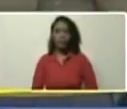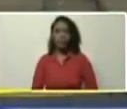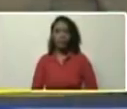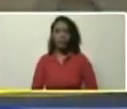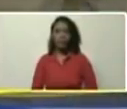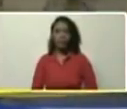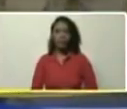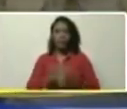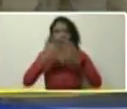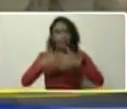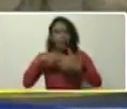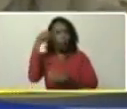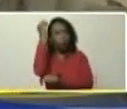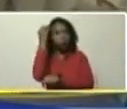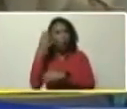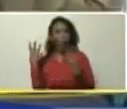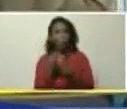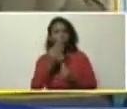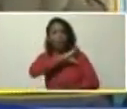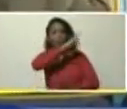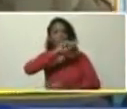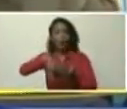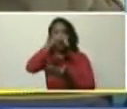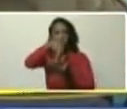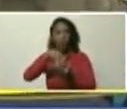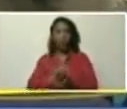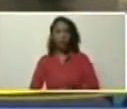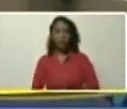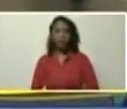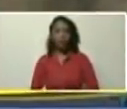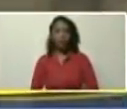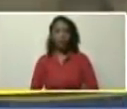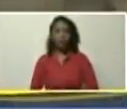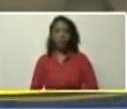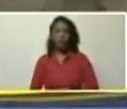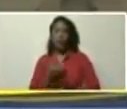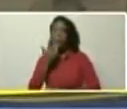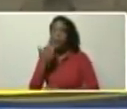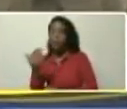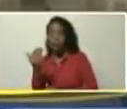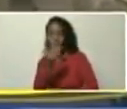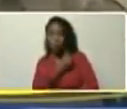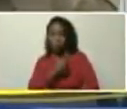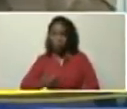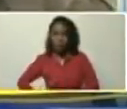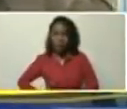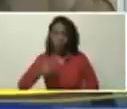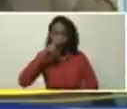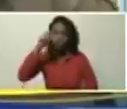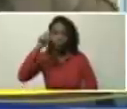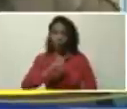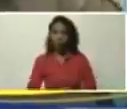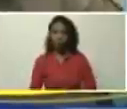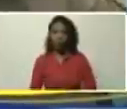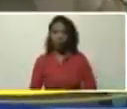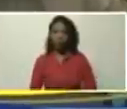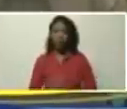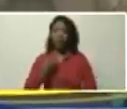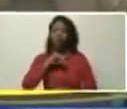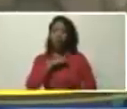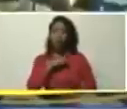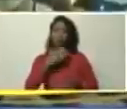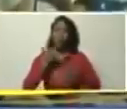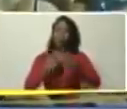En análisis con la Dirección Nacional y con el permiso del presidente Maduro, vamos a